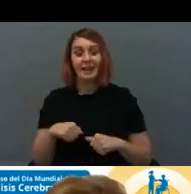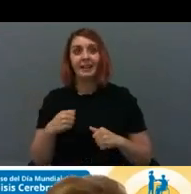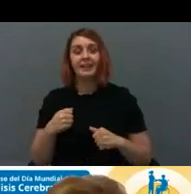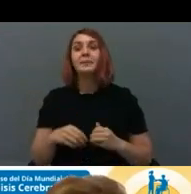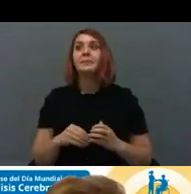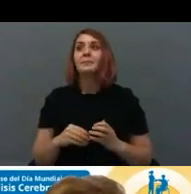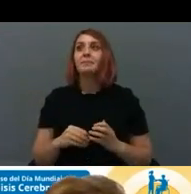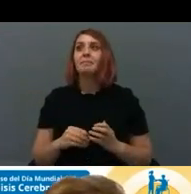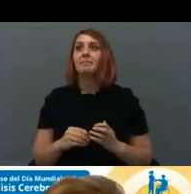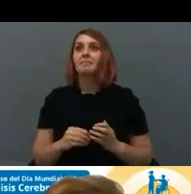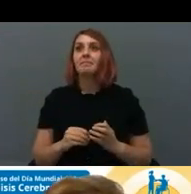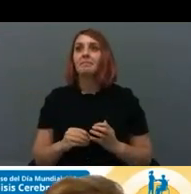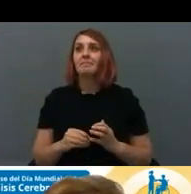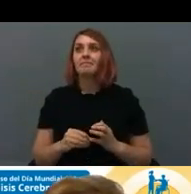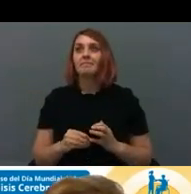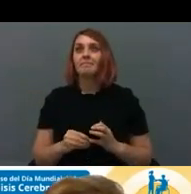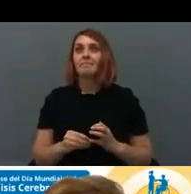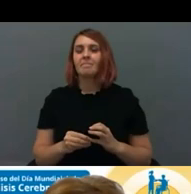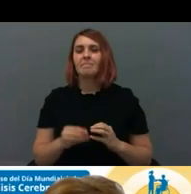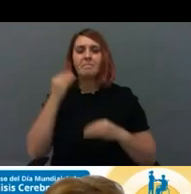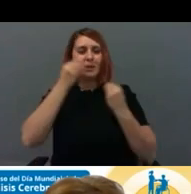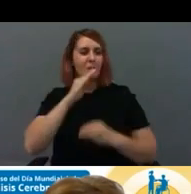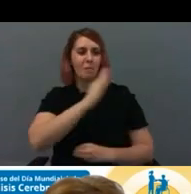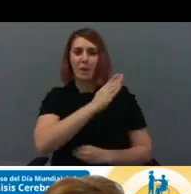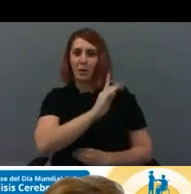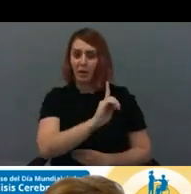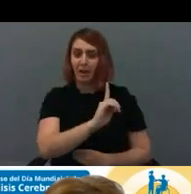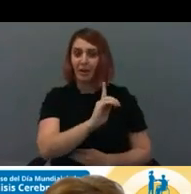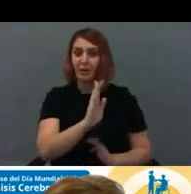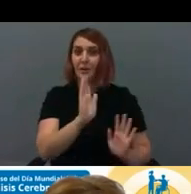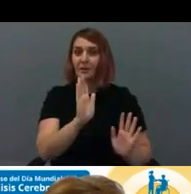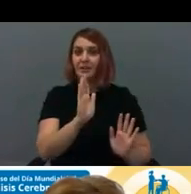que no se le perjudica, o sea, creo